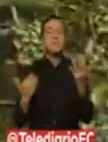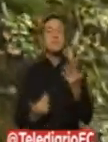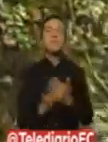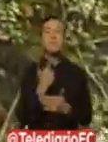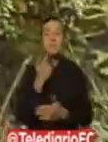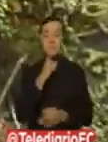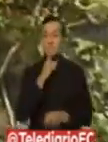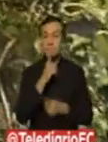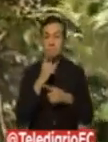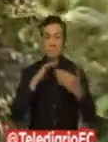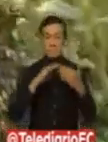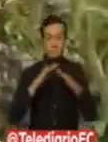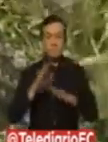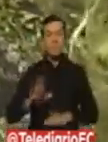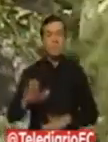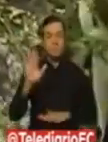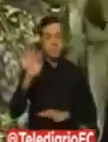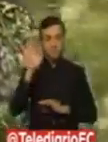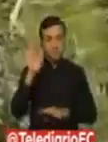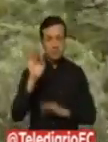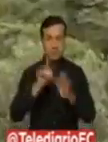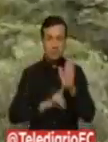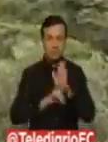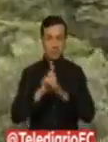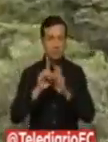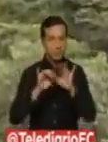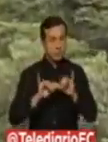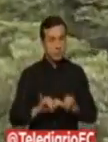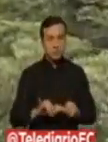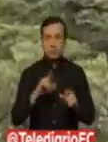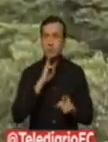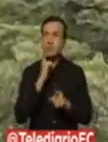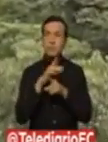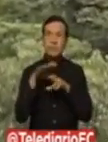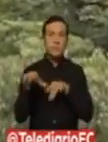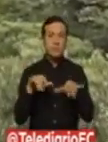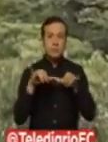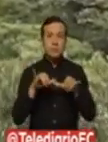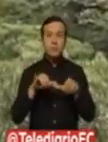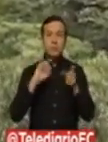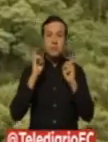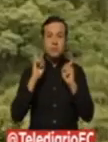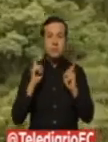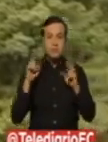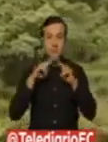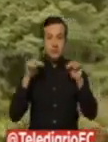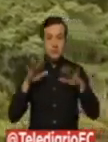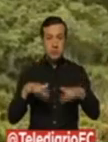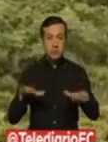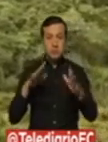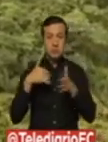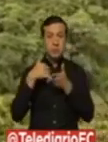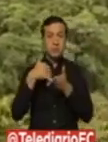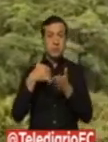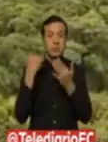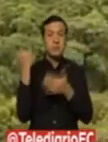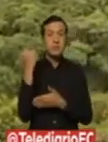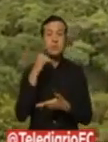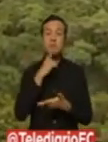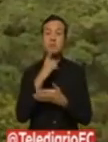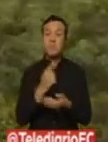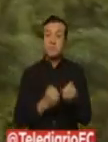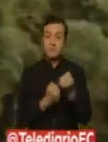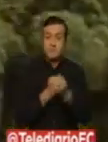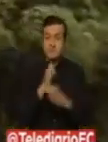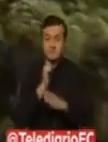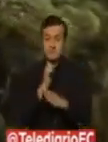de una comunidad comprometida con el desarrollo sostenible y acciones contra el cambio climático el premio verde es un aporte